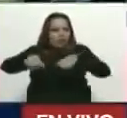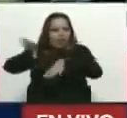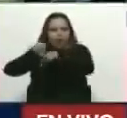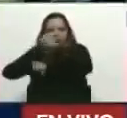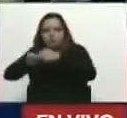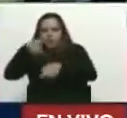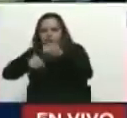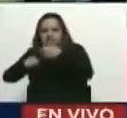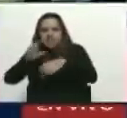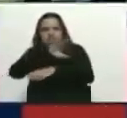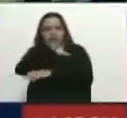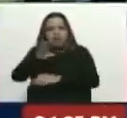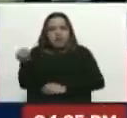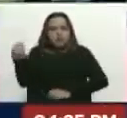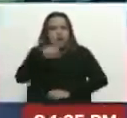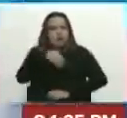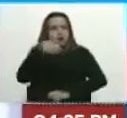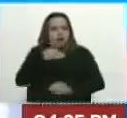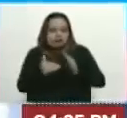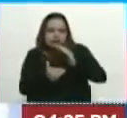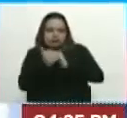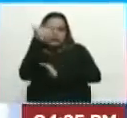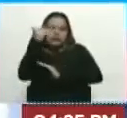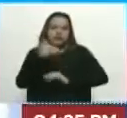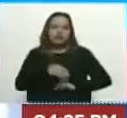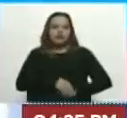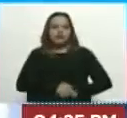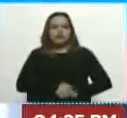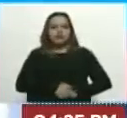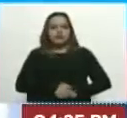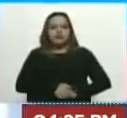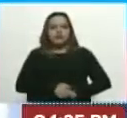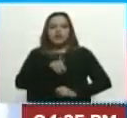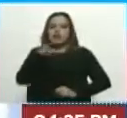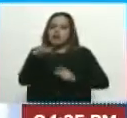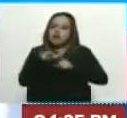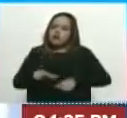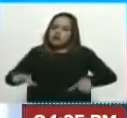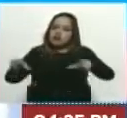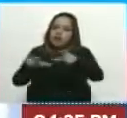Caribe aumentan de manera exponencial, es